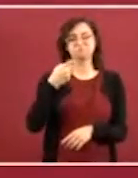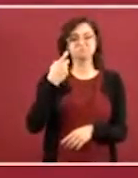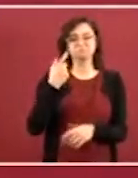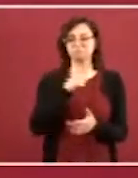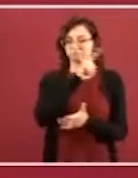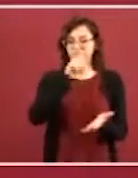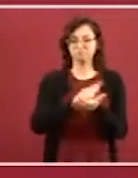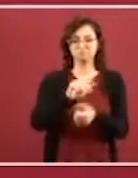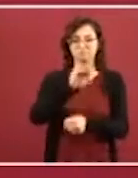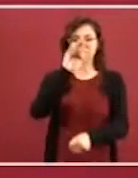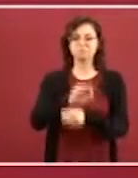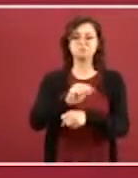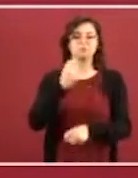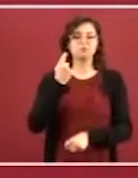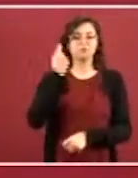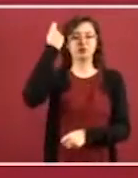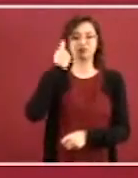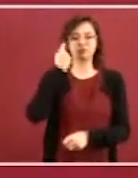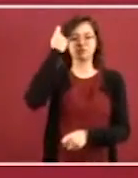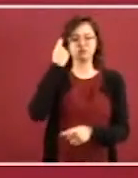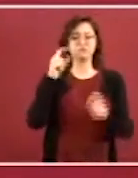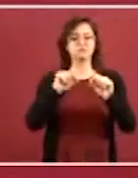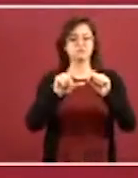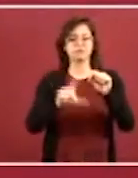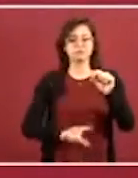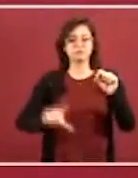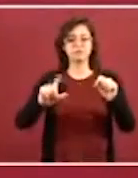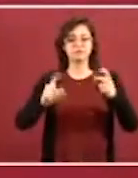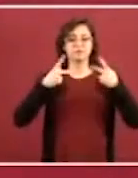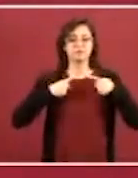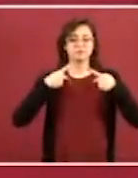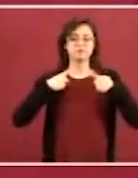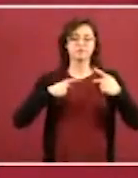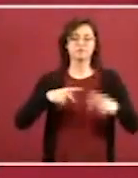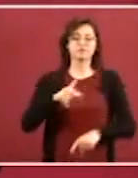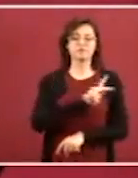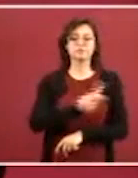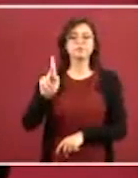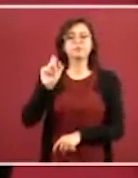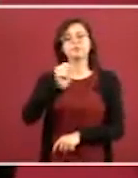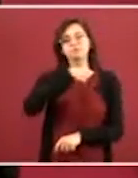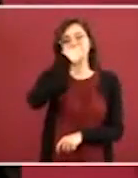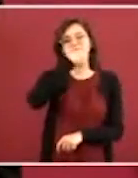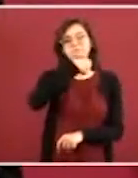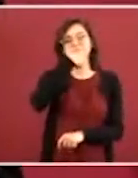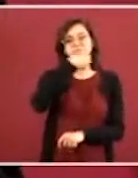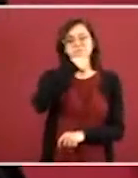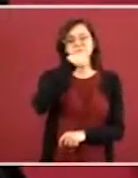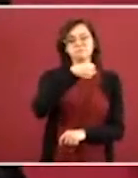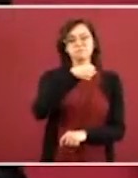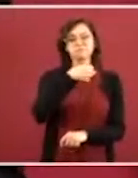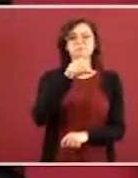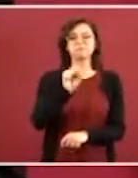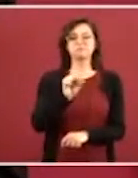Por ley en México, todos los adultos mayores